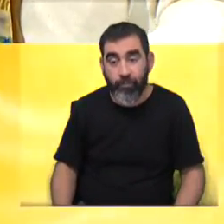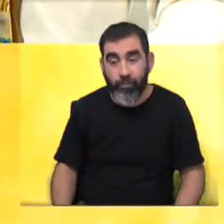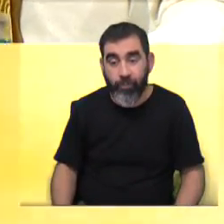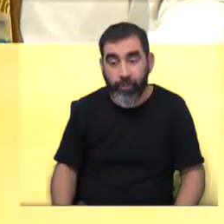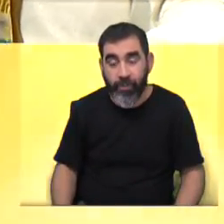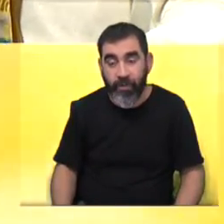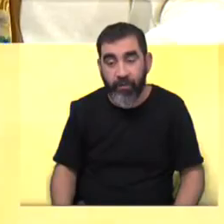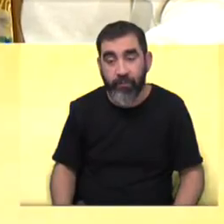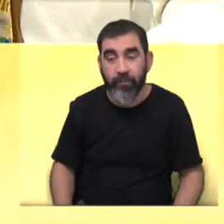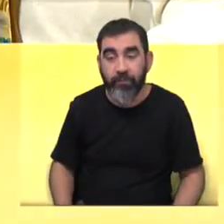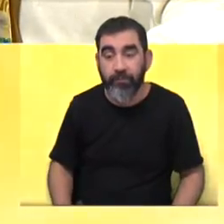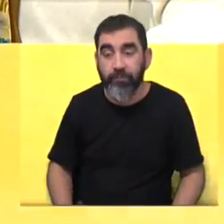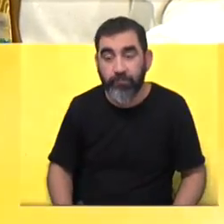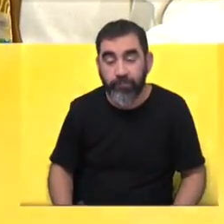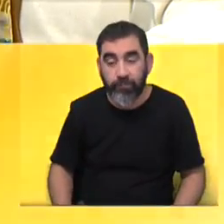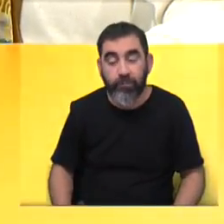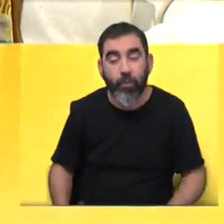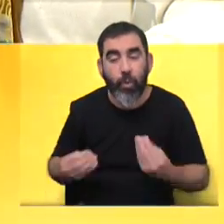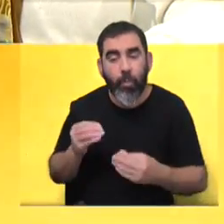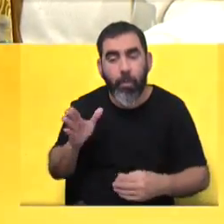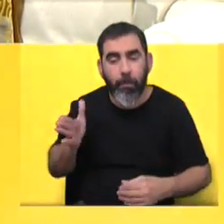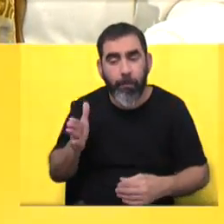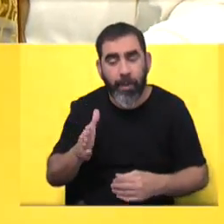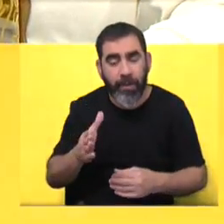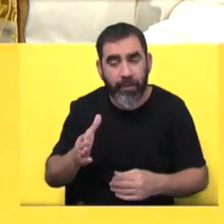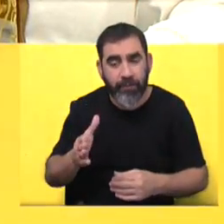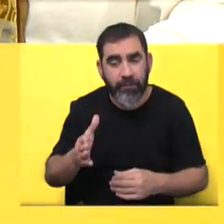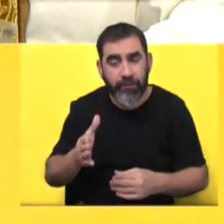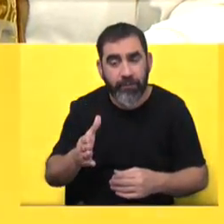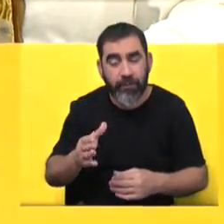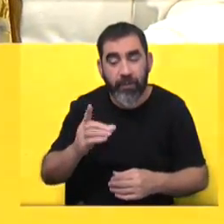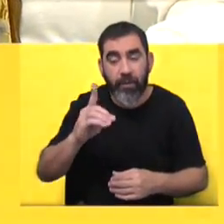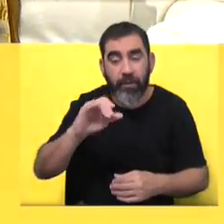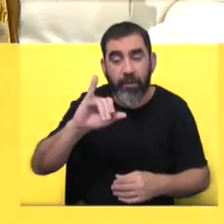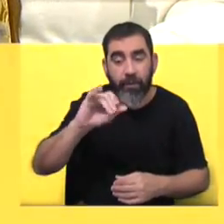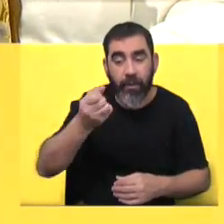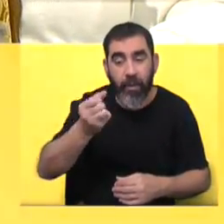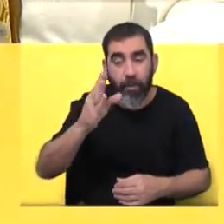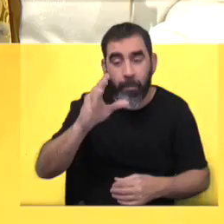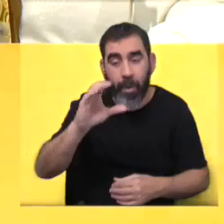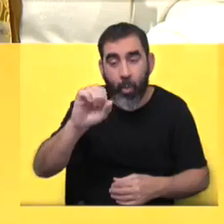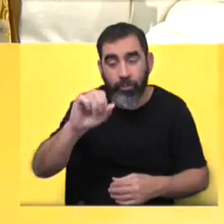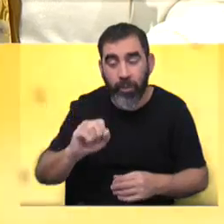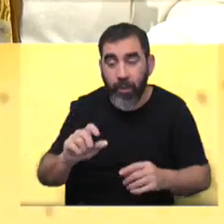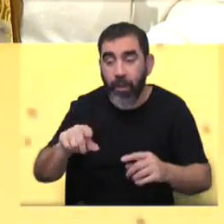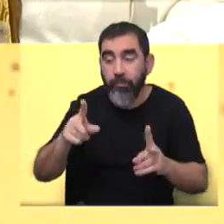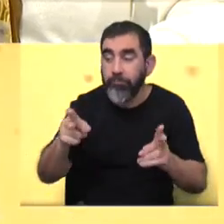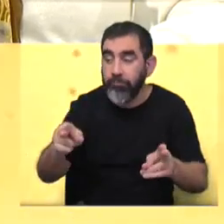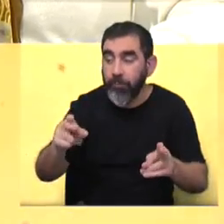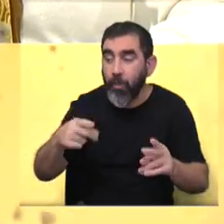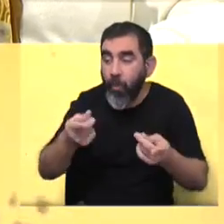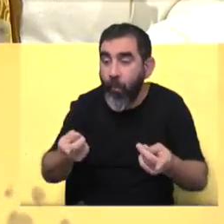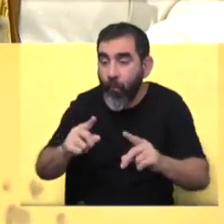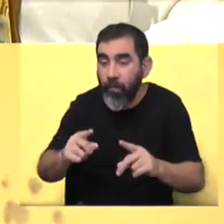¿Qué hace que un pez, un embrión, entre en diapausa y luego salga de esa diapausa? Es lo que estamos